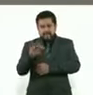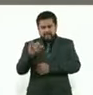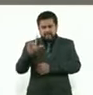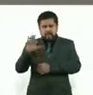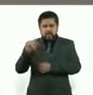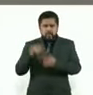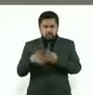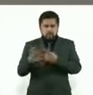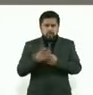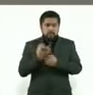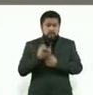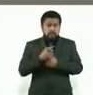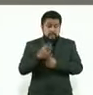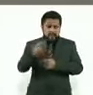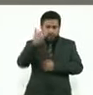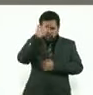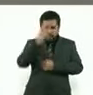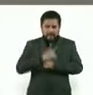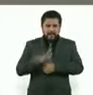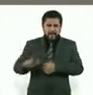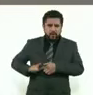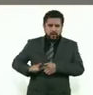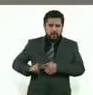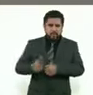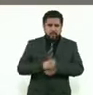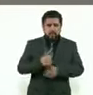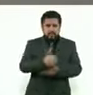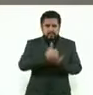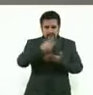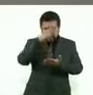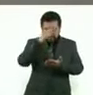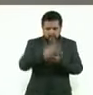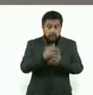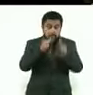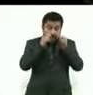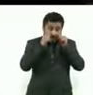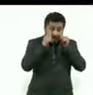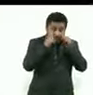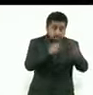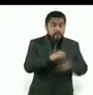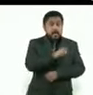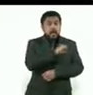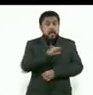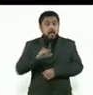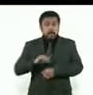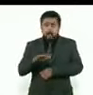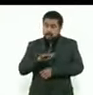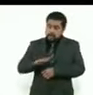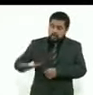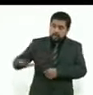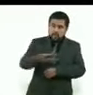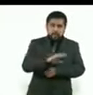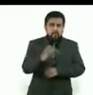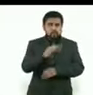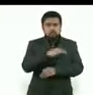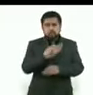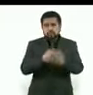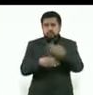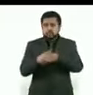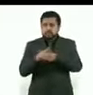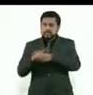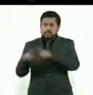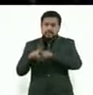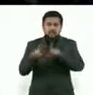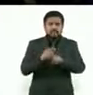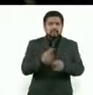Recuerden que el gobierno de la Ciudad de México atiende vialidades primarias y las alcaldías vialidades secundarias, aunque en muchos casos también